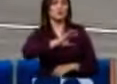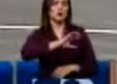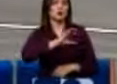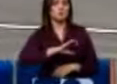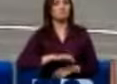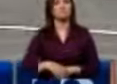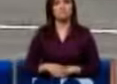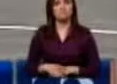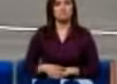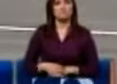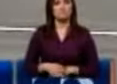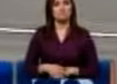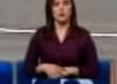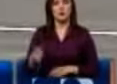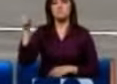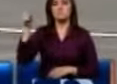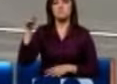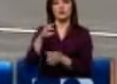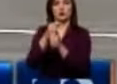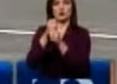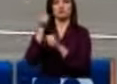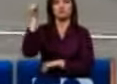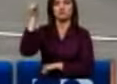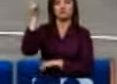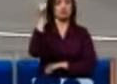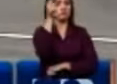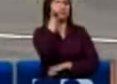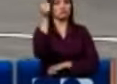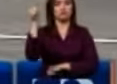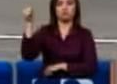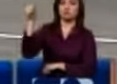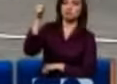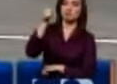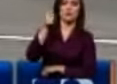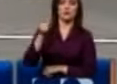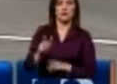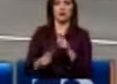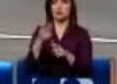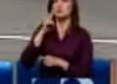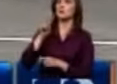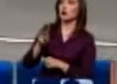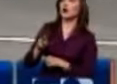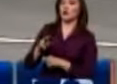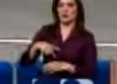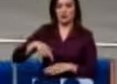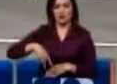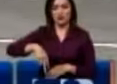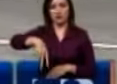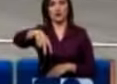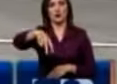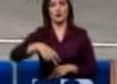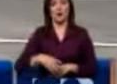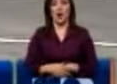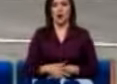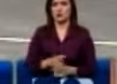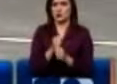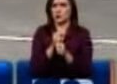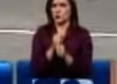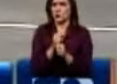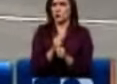tránsito, con paletas de seguridad que les va a permitir a los peatones cruzar con todas las